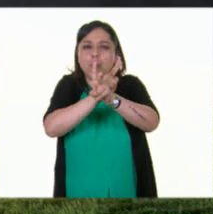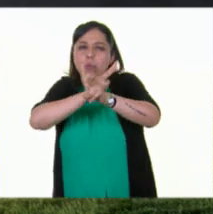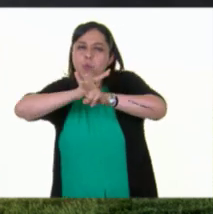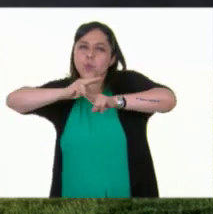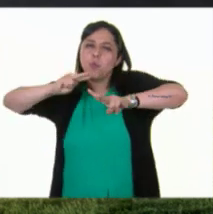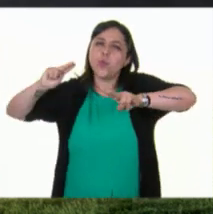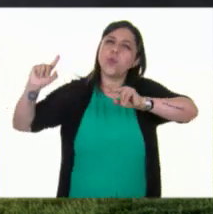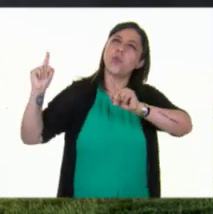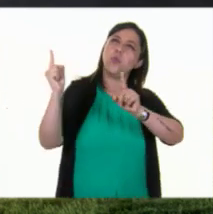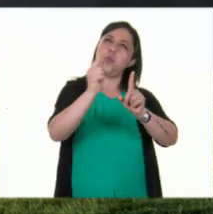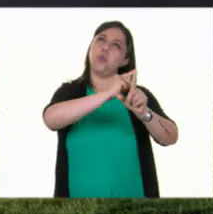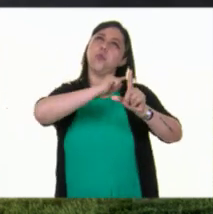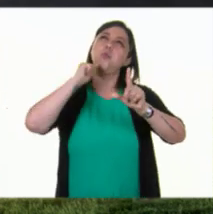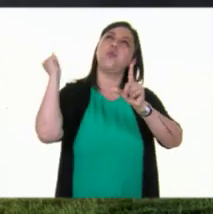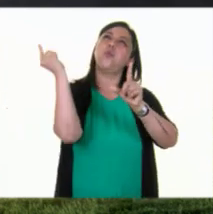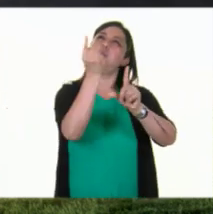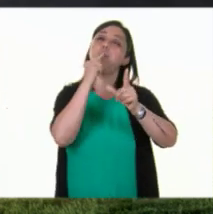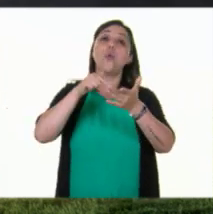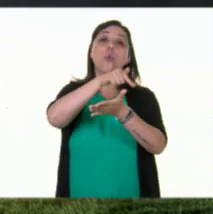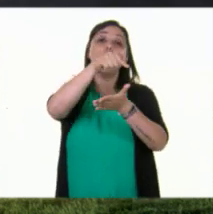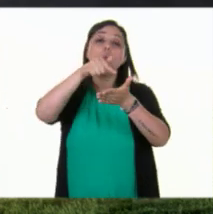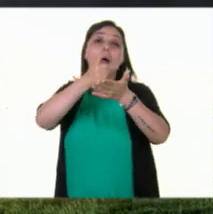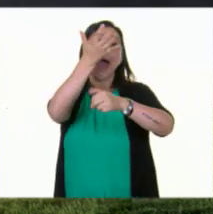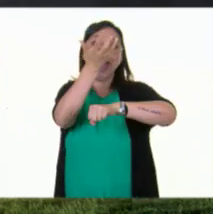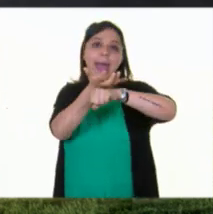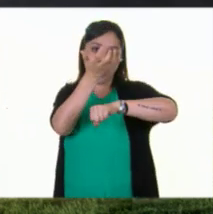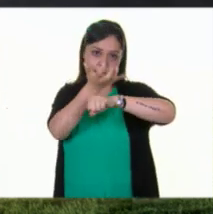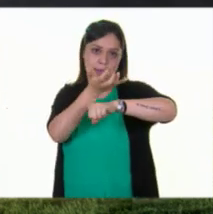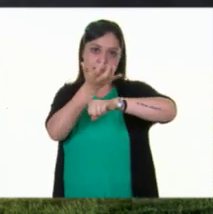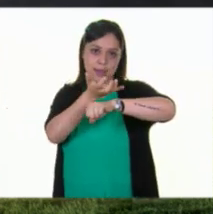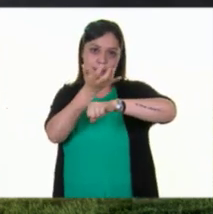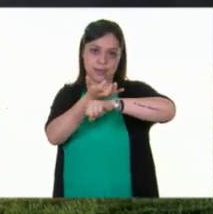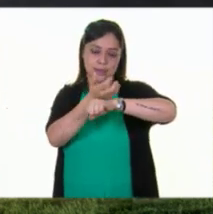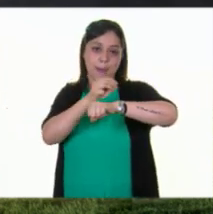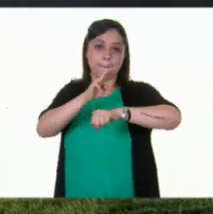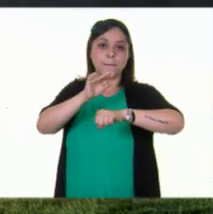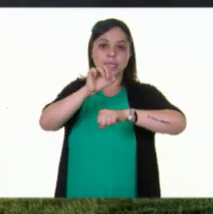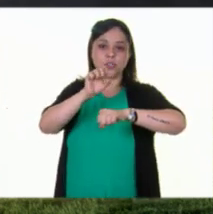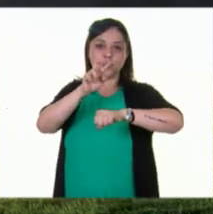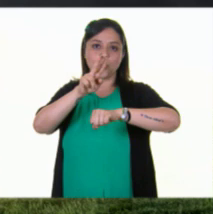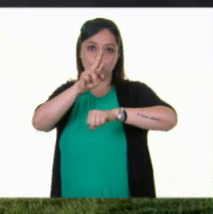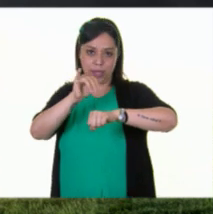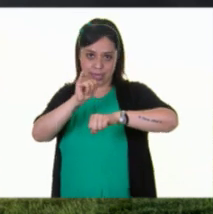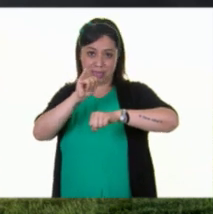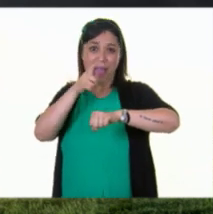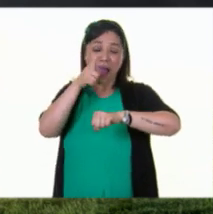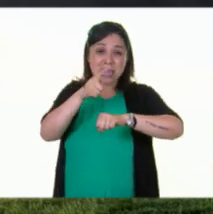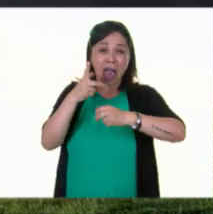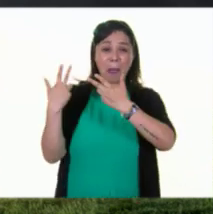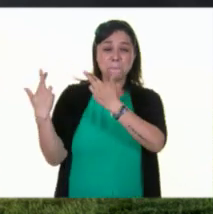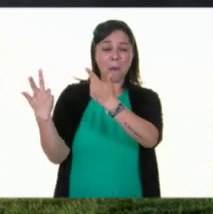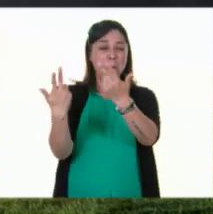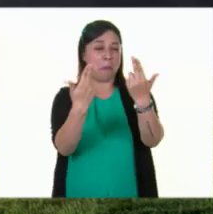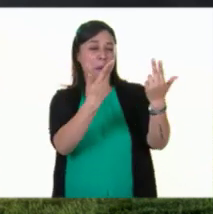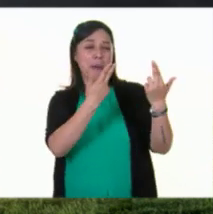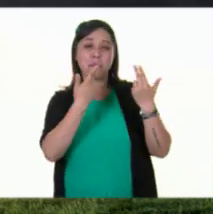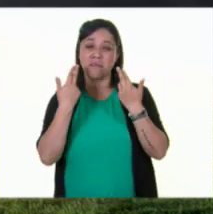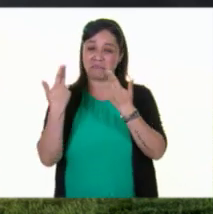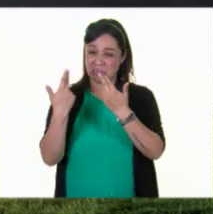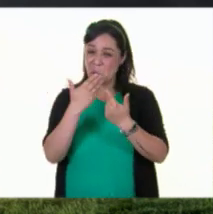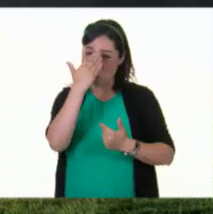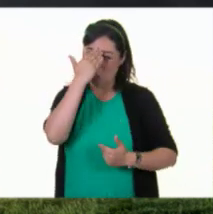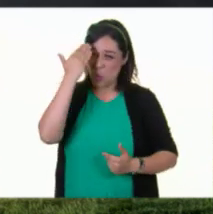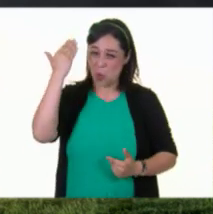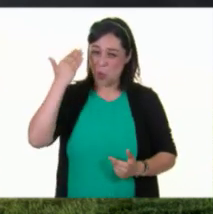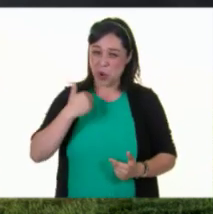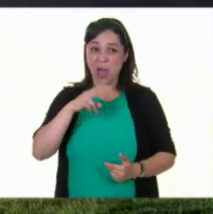encuentra pisando el suelo de Estados Unidos, en el estado de Missouri, donde los daños fueron catastróficos. Por lo que veo a lo